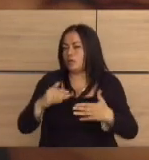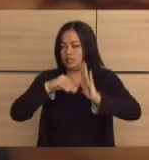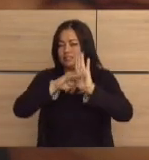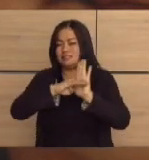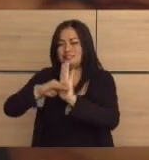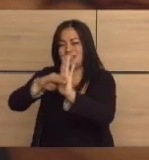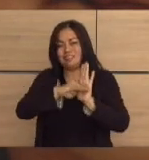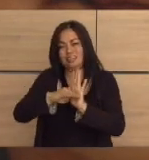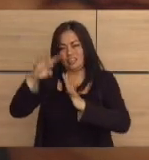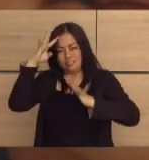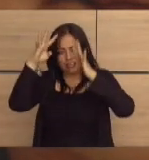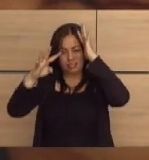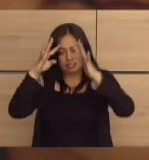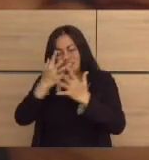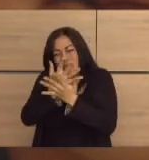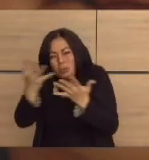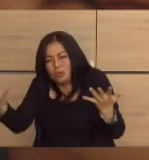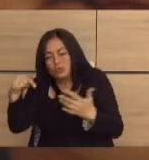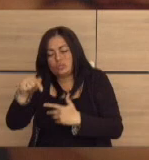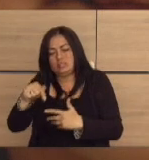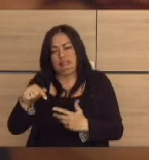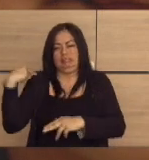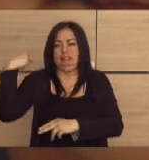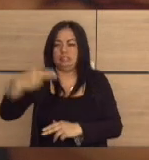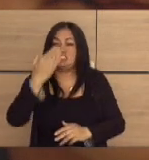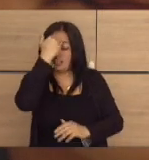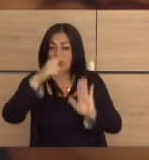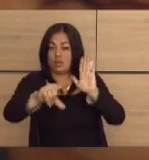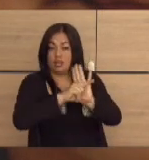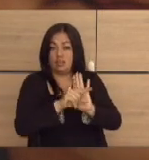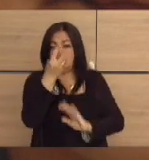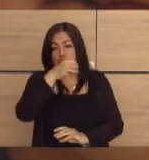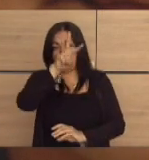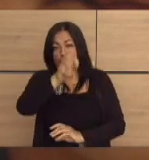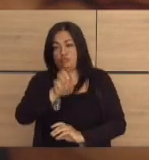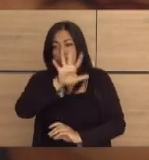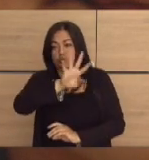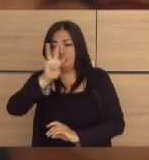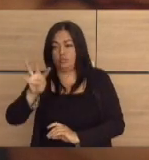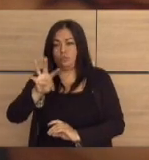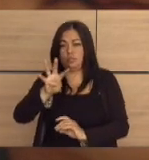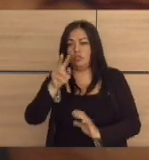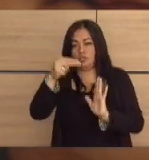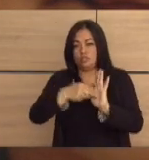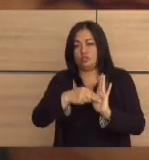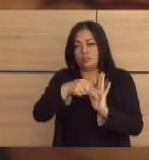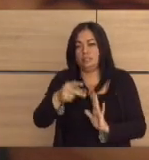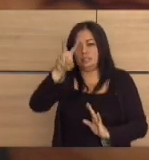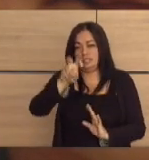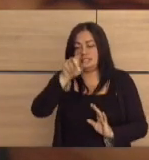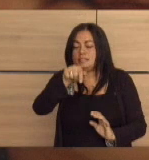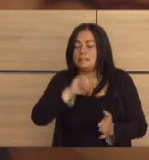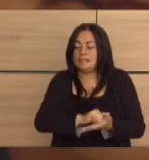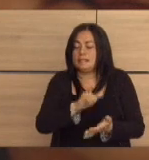y didácticas de la historia. Sabemos que tenemos una ley, la ley 1874 del 2017, y esta ley lo que se